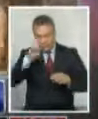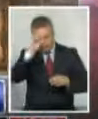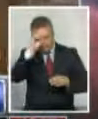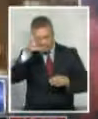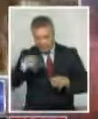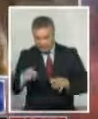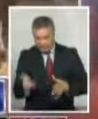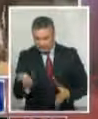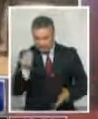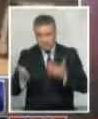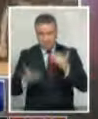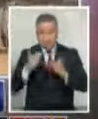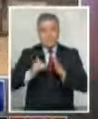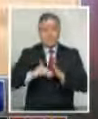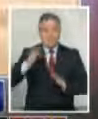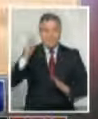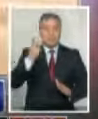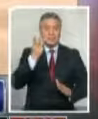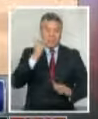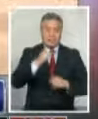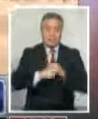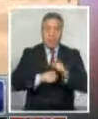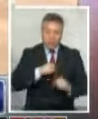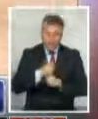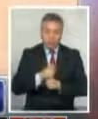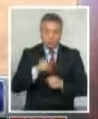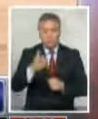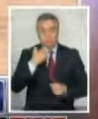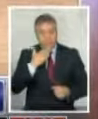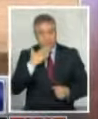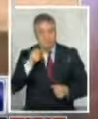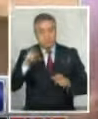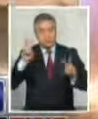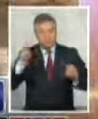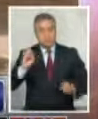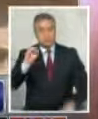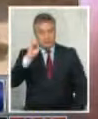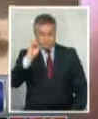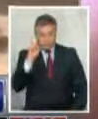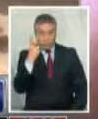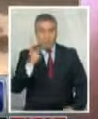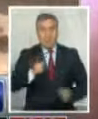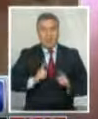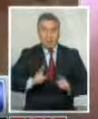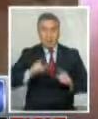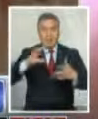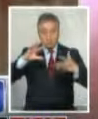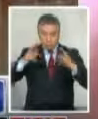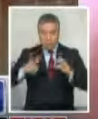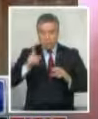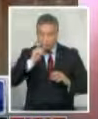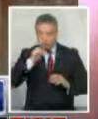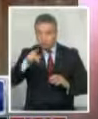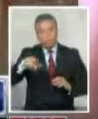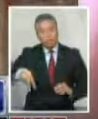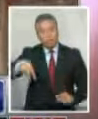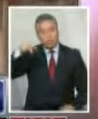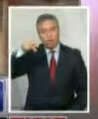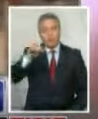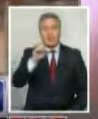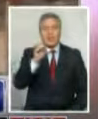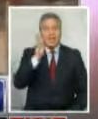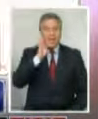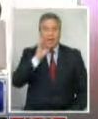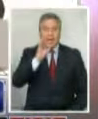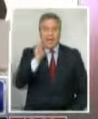por más de 30 años o más, incluso desde el término de la Segunda Guerra Mundial, y todavía hay ciertos sectores, especialmente en el norte de África, en que no